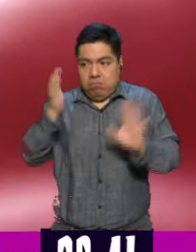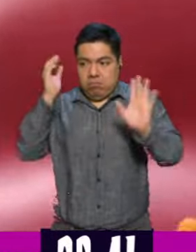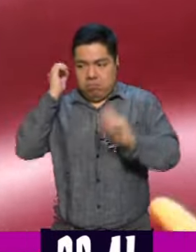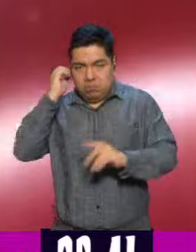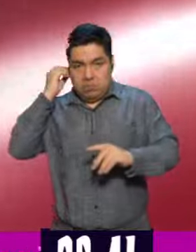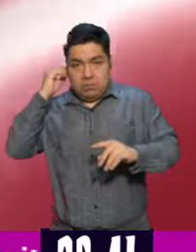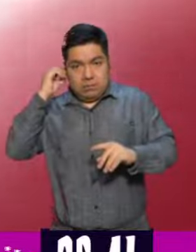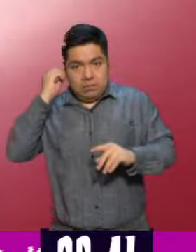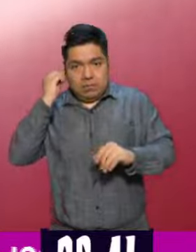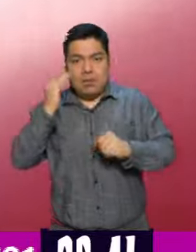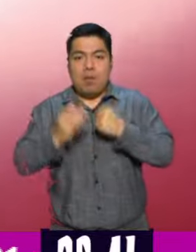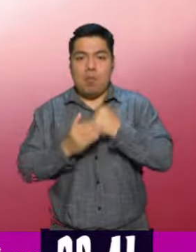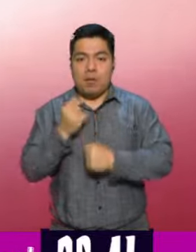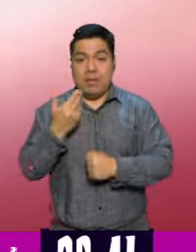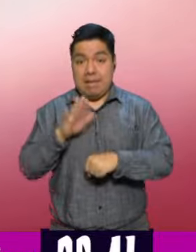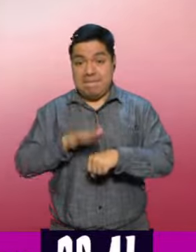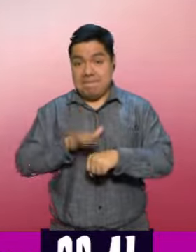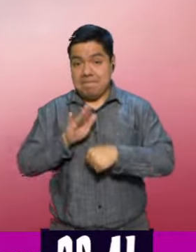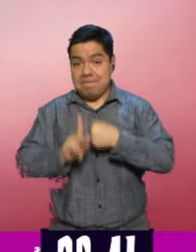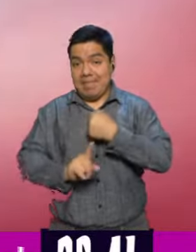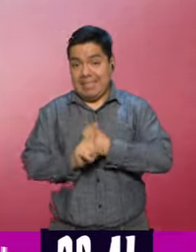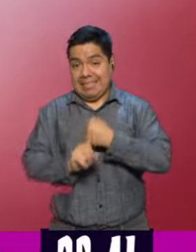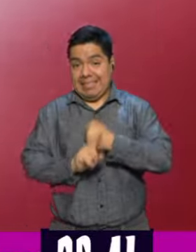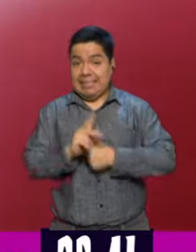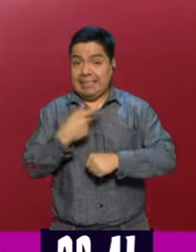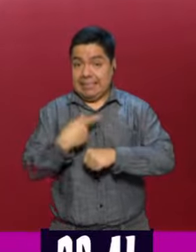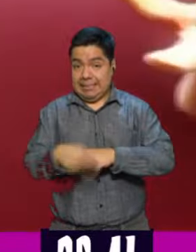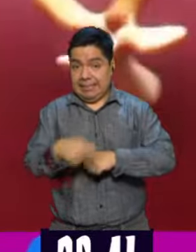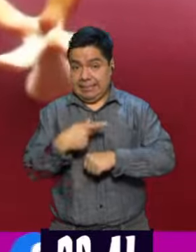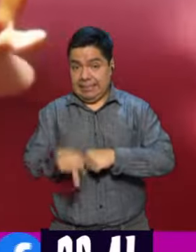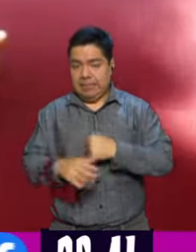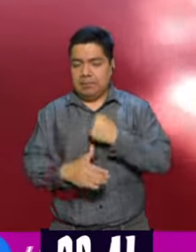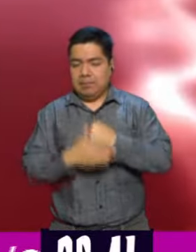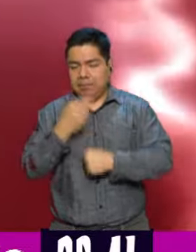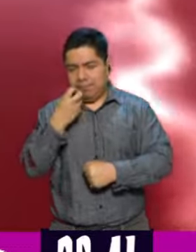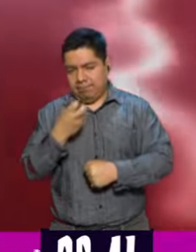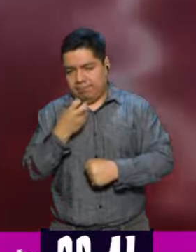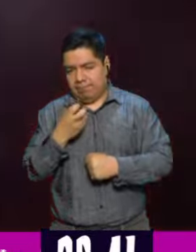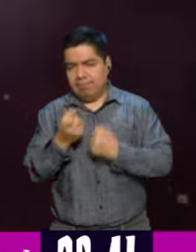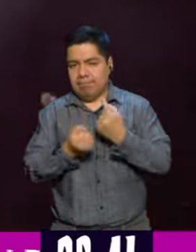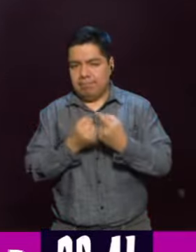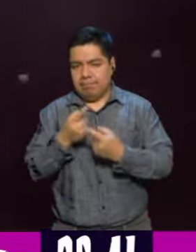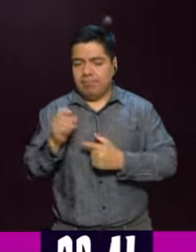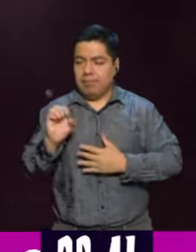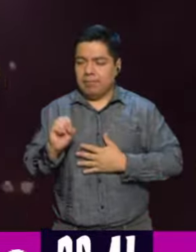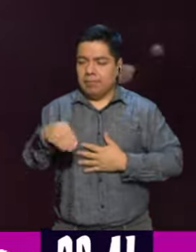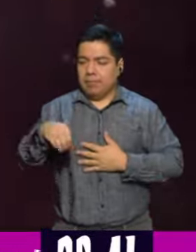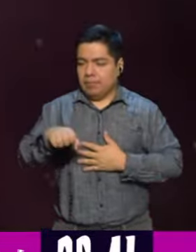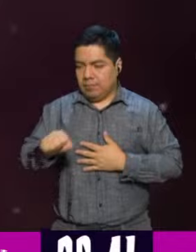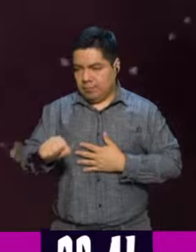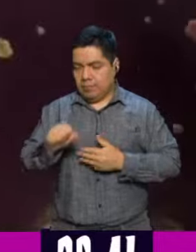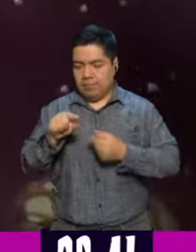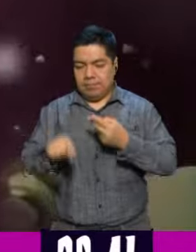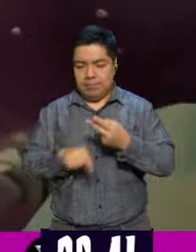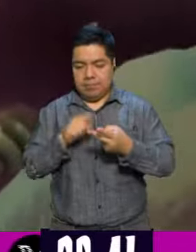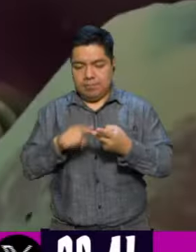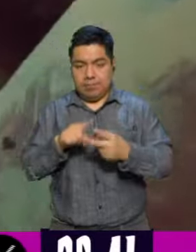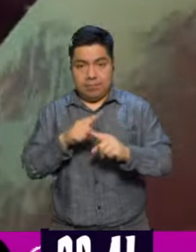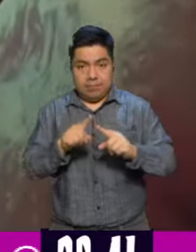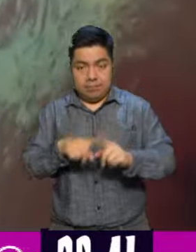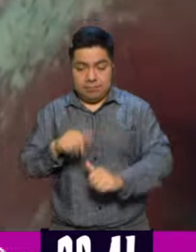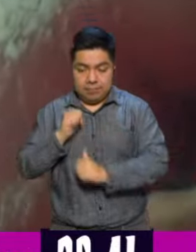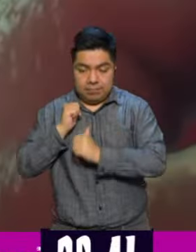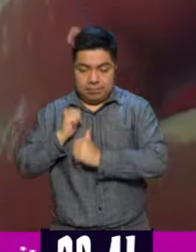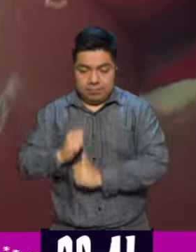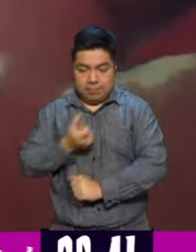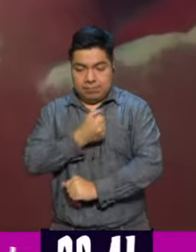entonces se vuelve más peligroso. Por lo tanto, lo que se hace es que tanto la Organización Mundial de la Salud como las autoridades de salud de